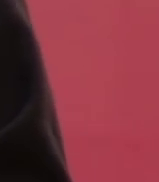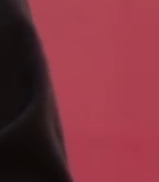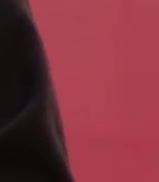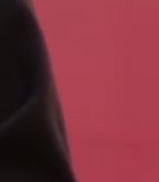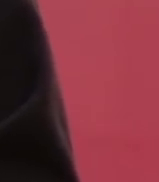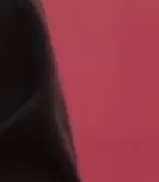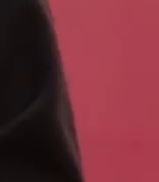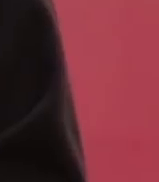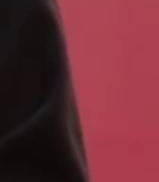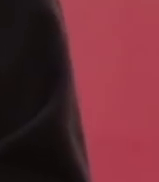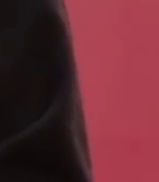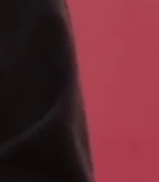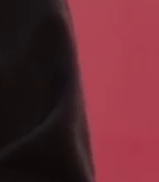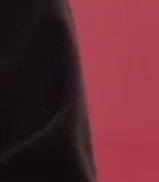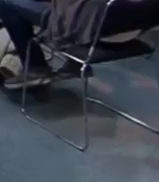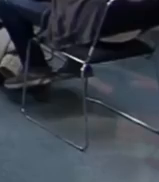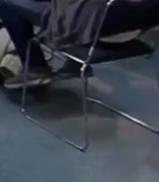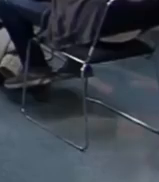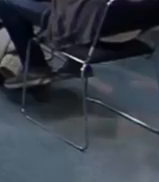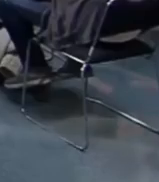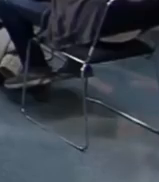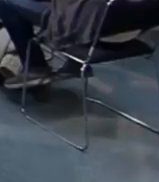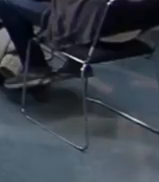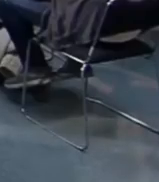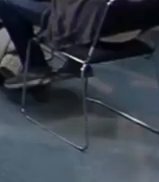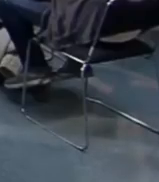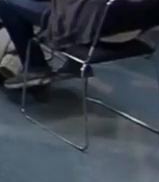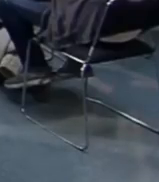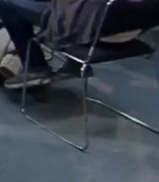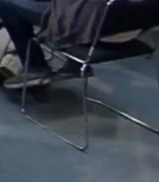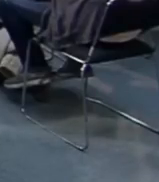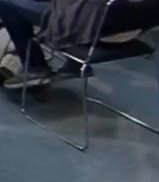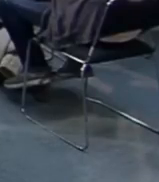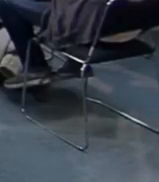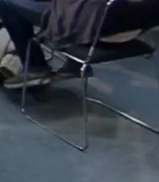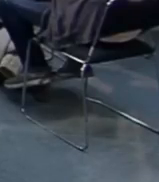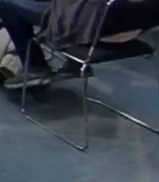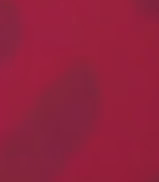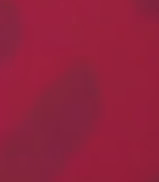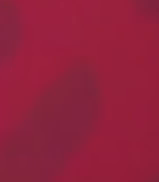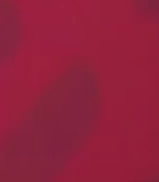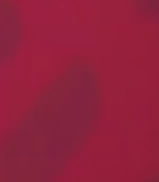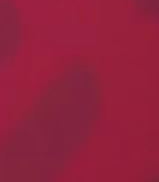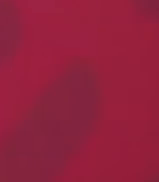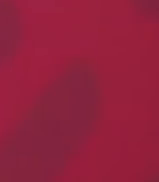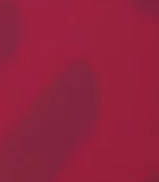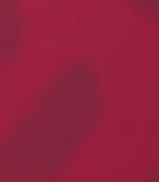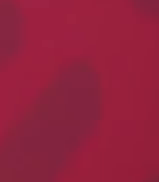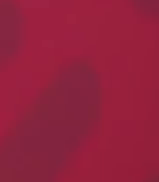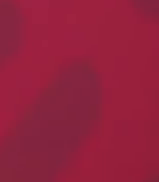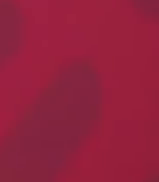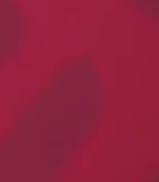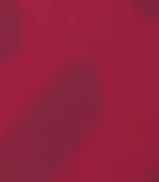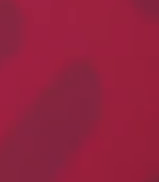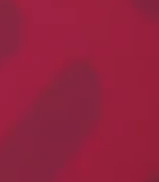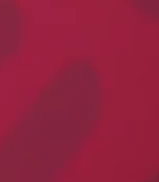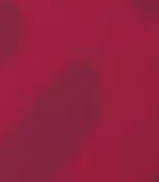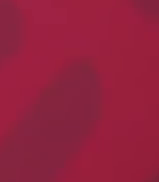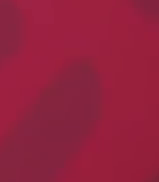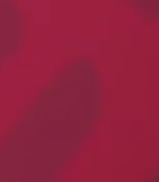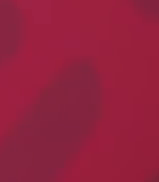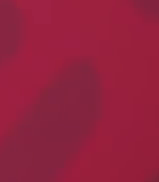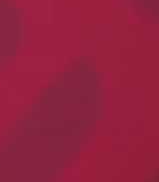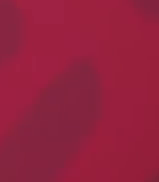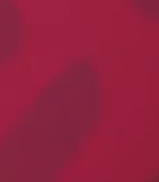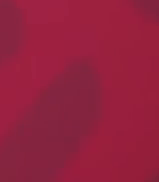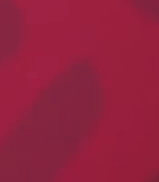todos ustedes chequen quién está en los padrones. Y sí me dicen de presidencia que es necesario terminar porque es el día del ejército